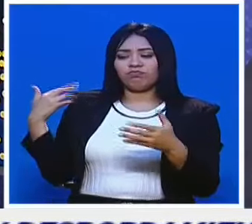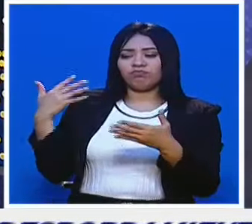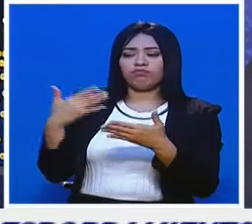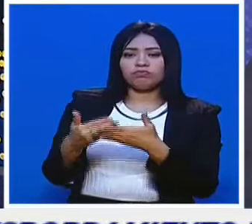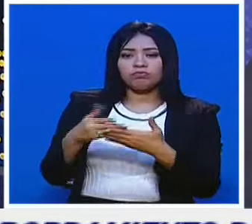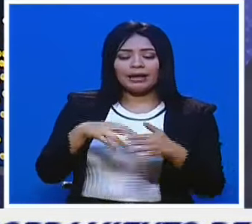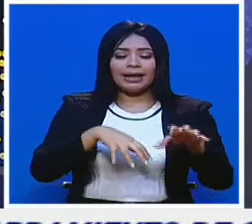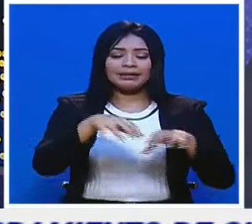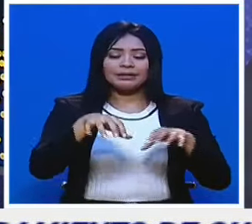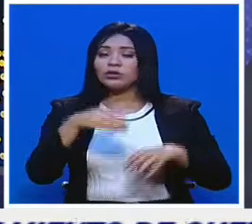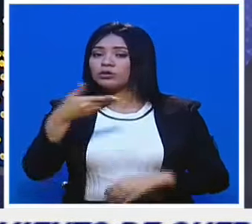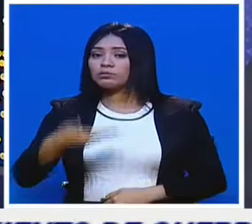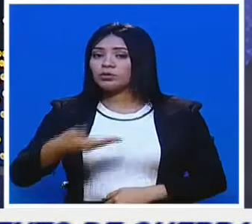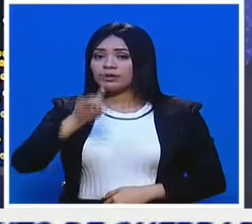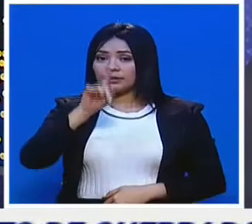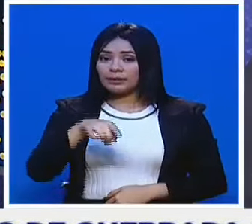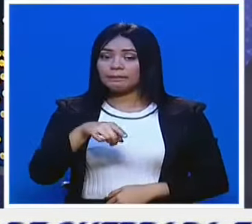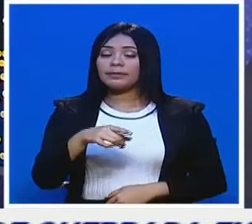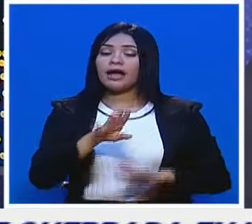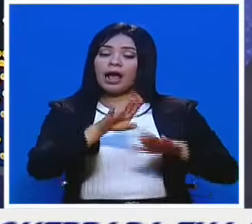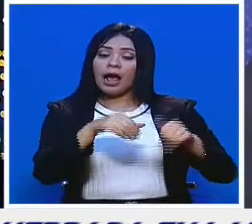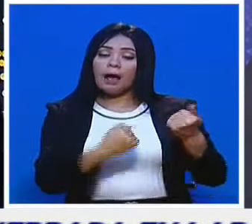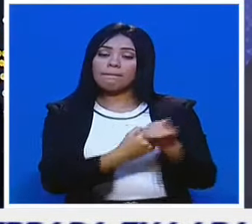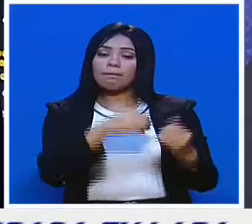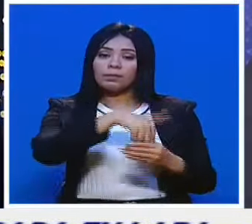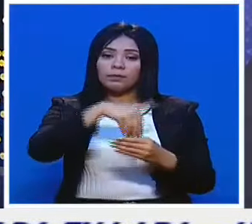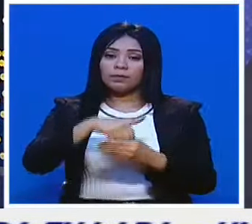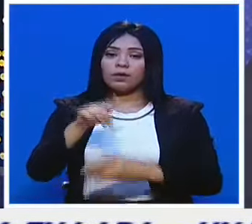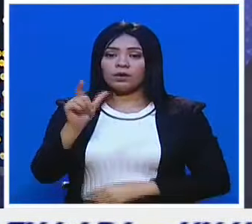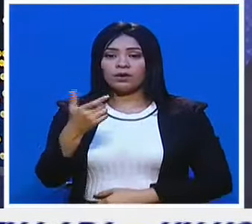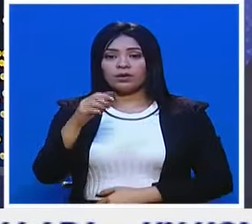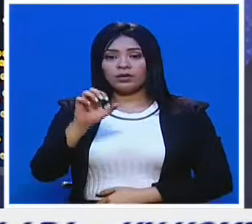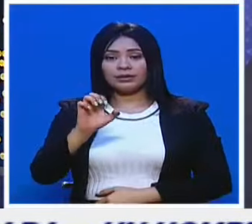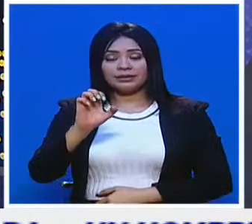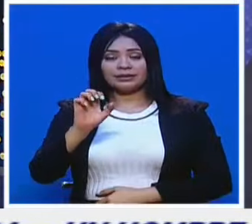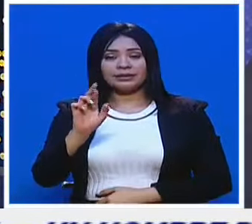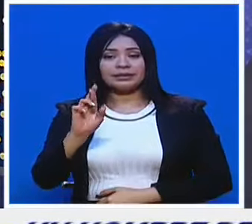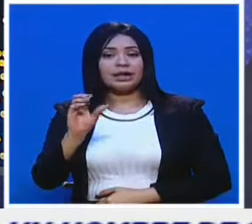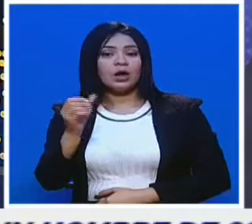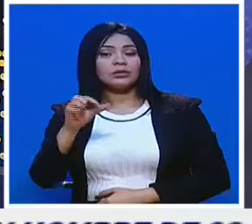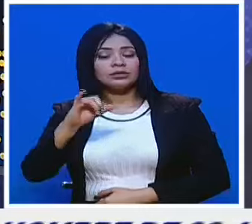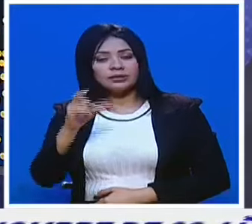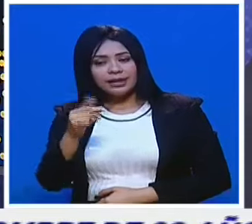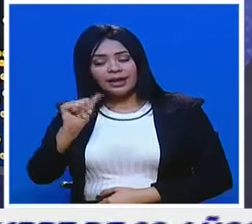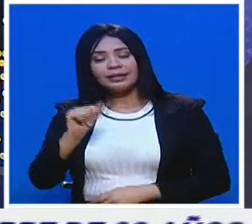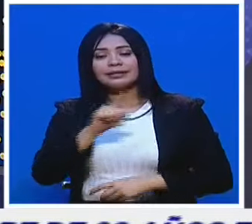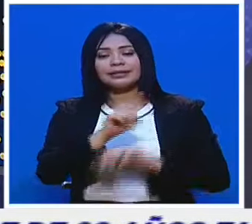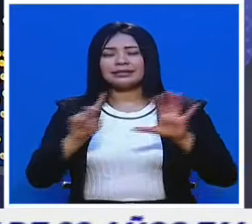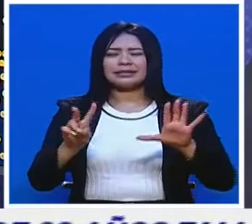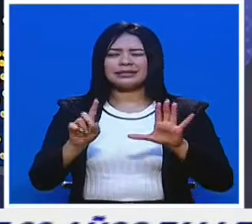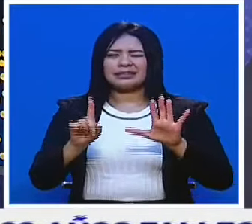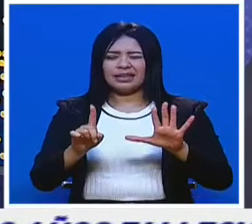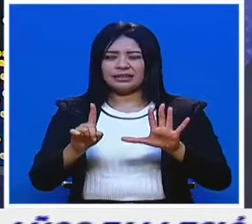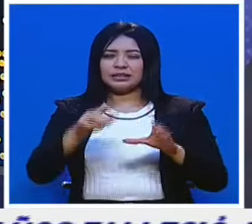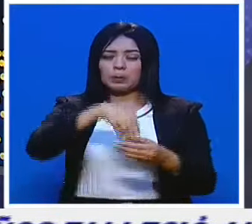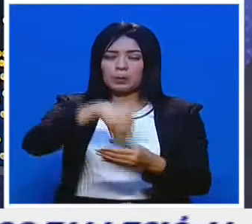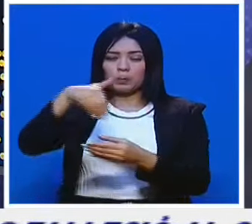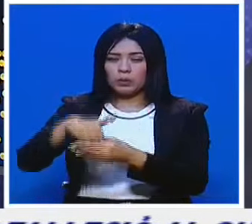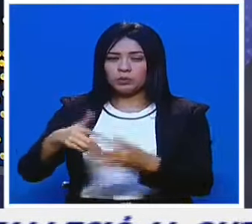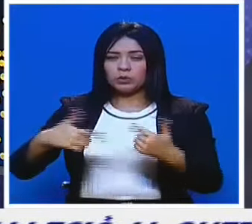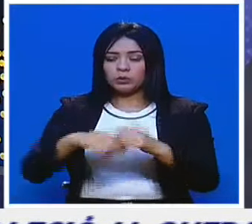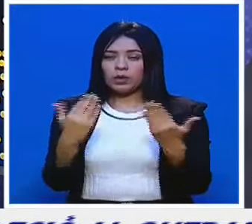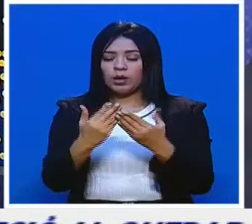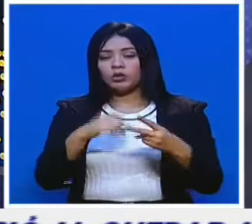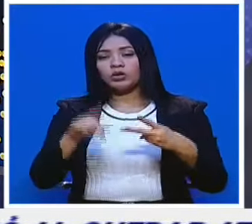siguientes estados clave con más votos electores son Georgia, que tiene 16 votos al colegio electoral, seguidos